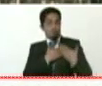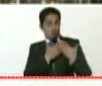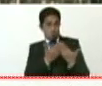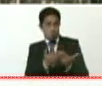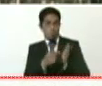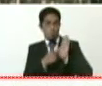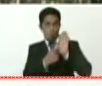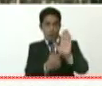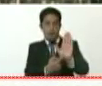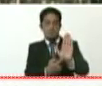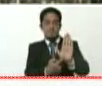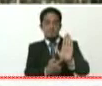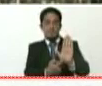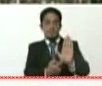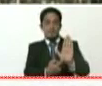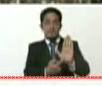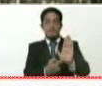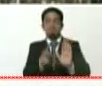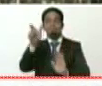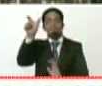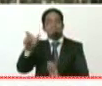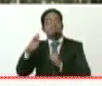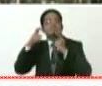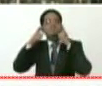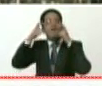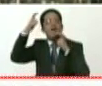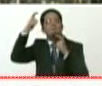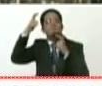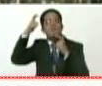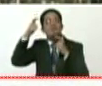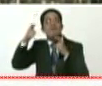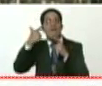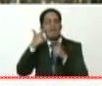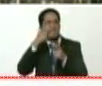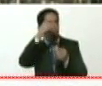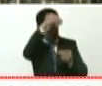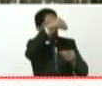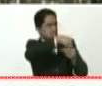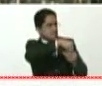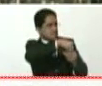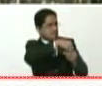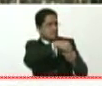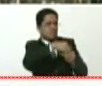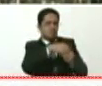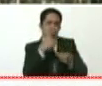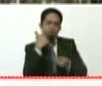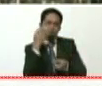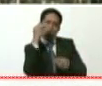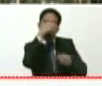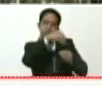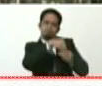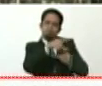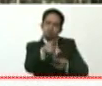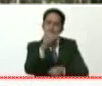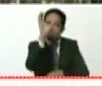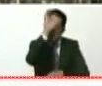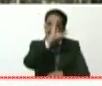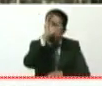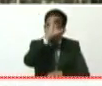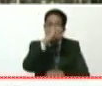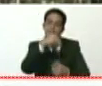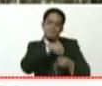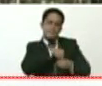se demuestra que el comandante Chávez sembró en tierra fértil, en conciencia fértil, en corazón